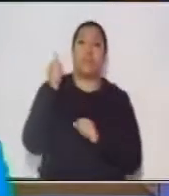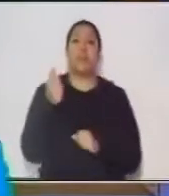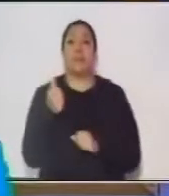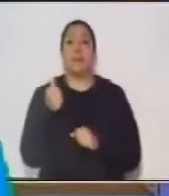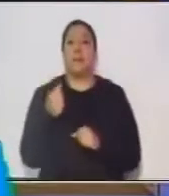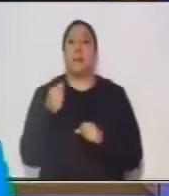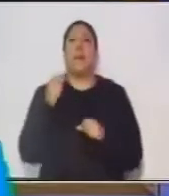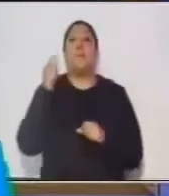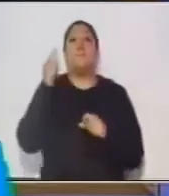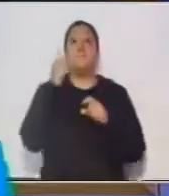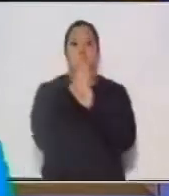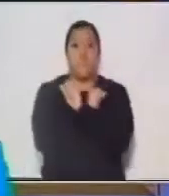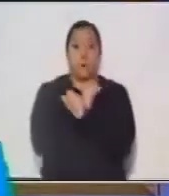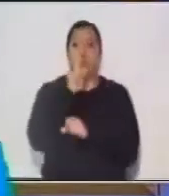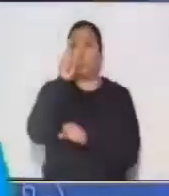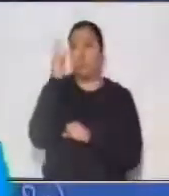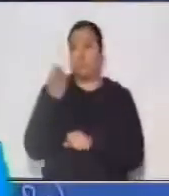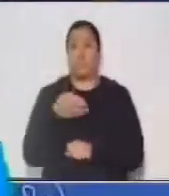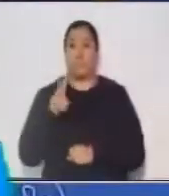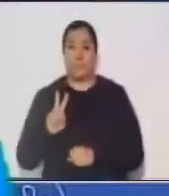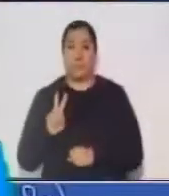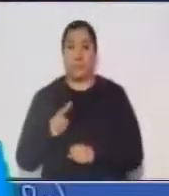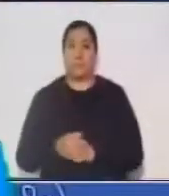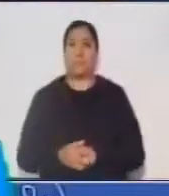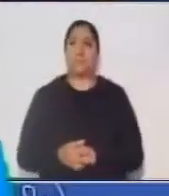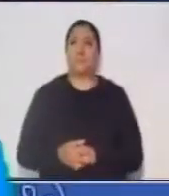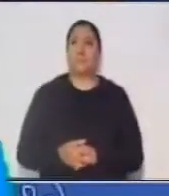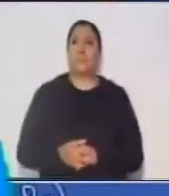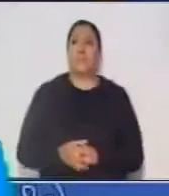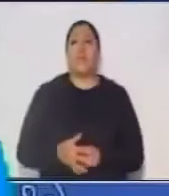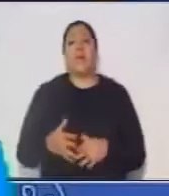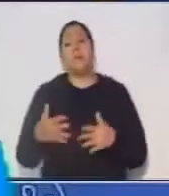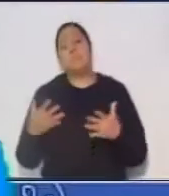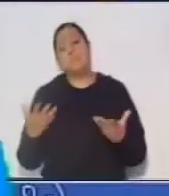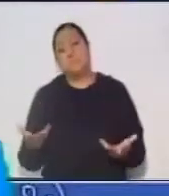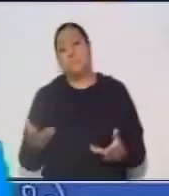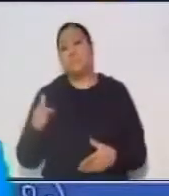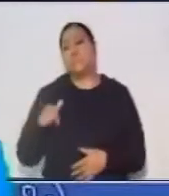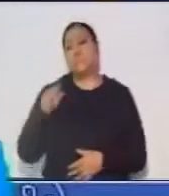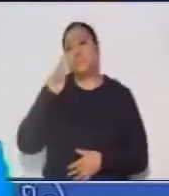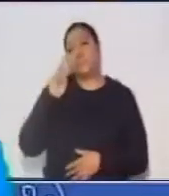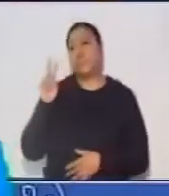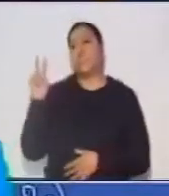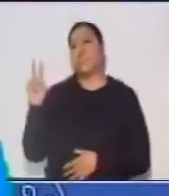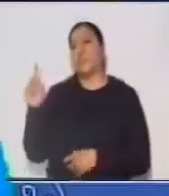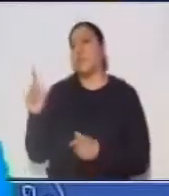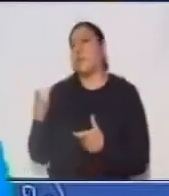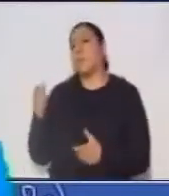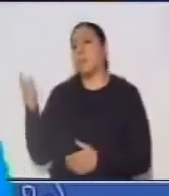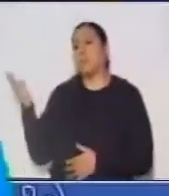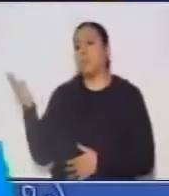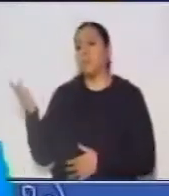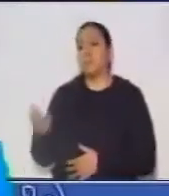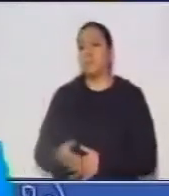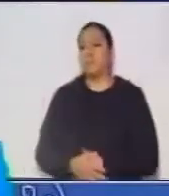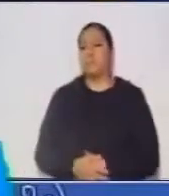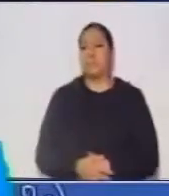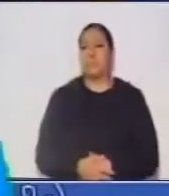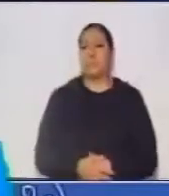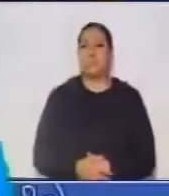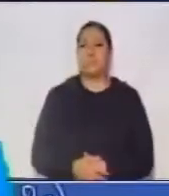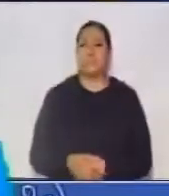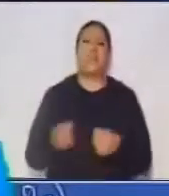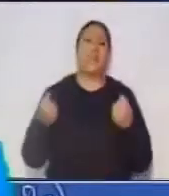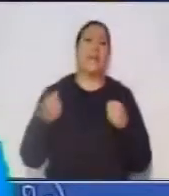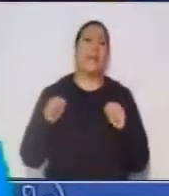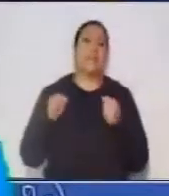1/2. Bien, ahora veamos cómo obtenemos el área